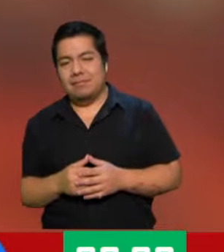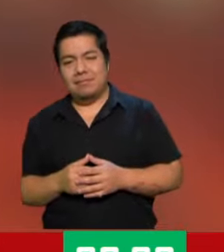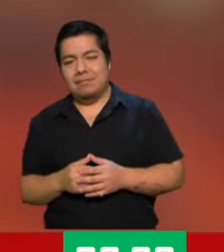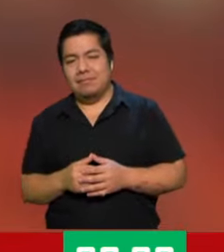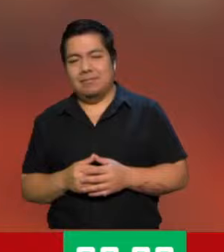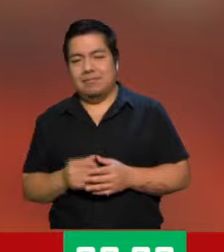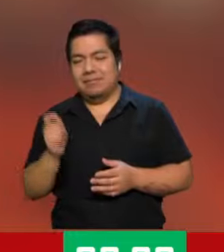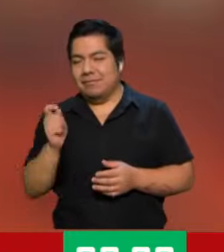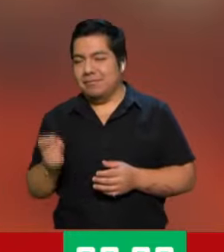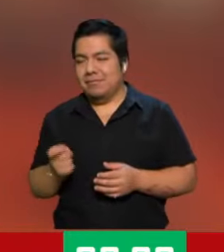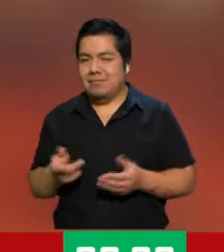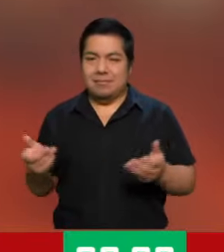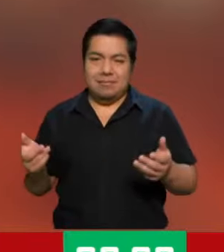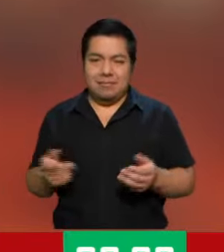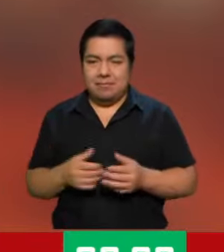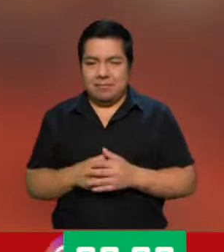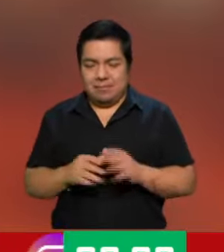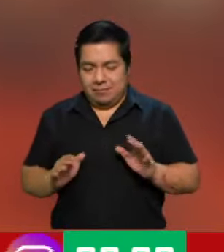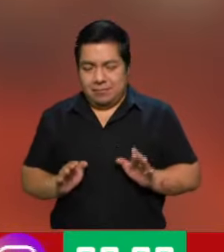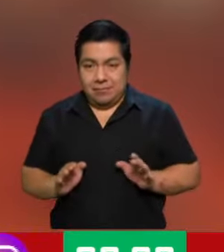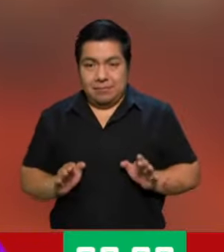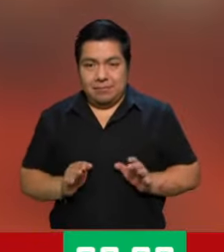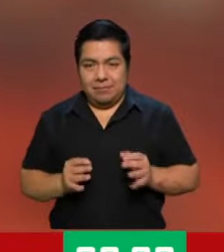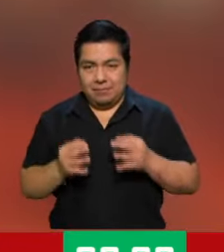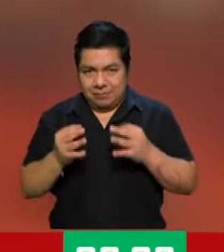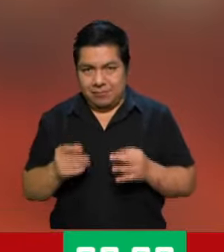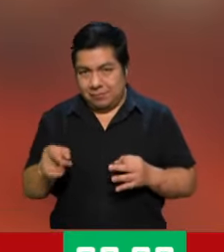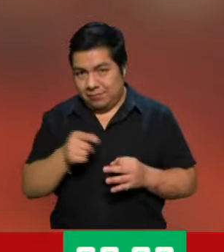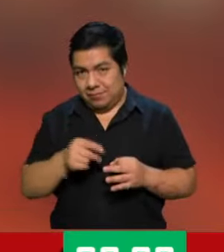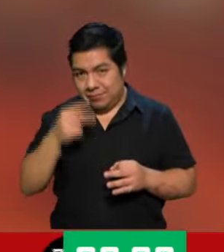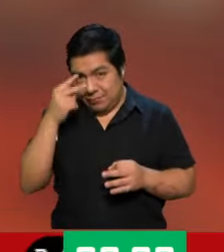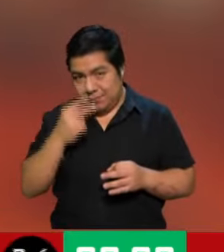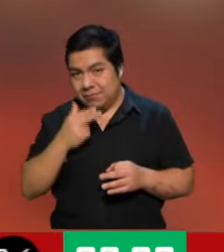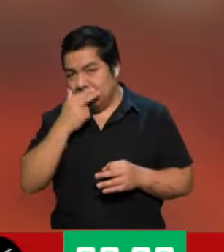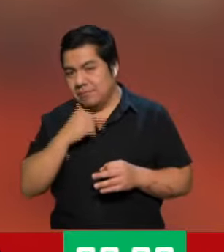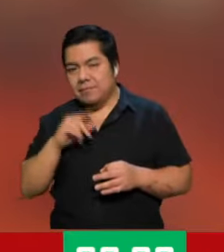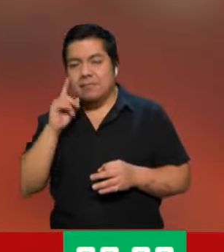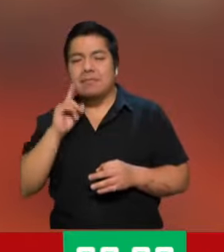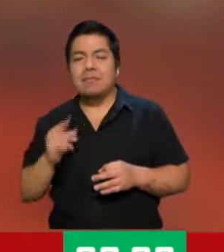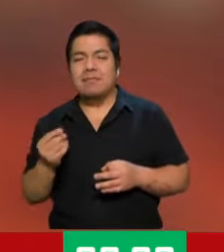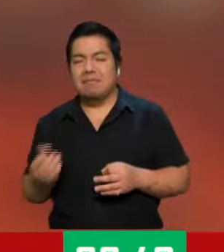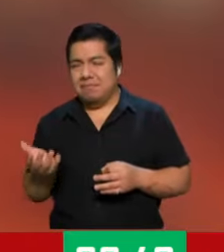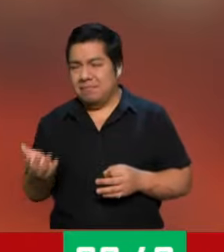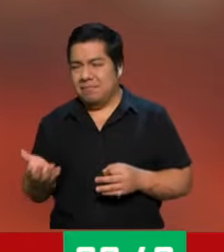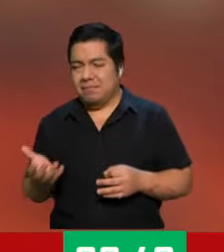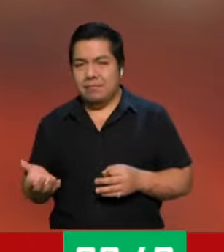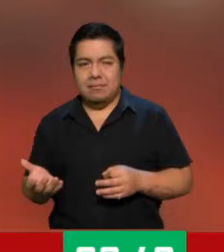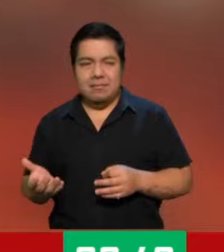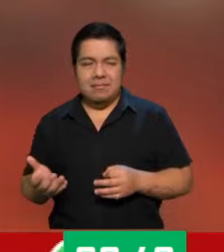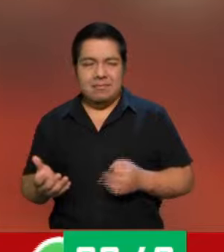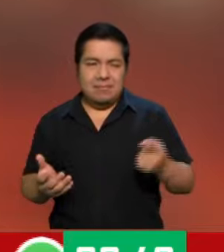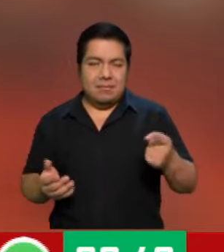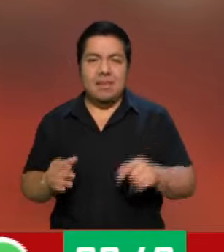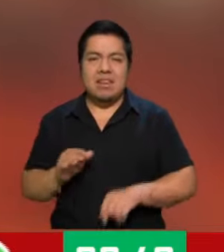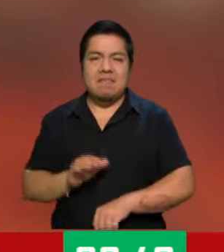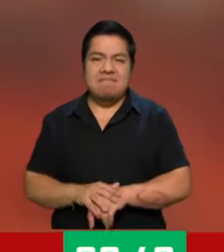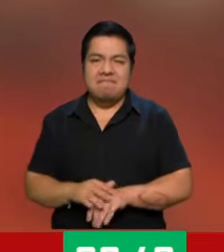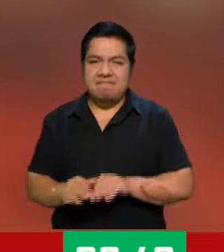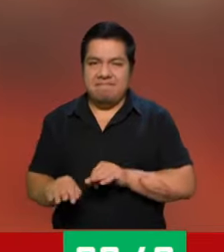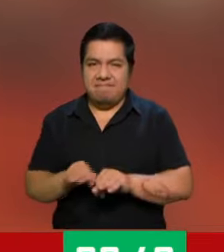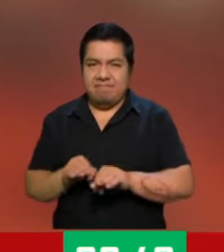¿Eso qué es? Pero los estereotipos son reales. Es que ustedes, los mexicanos, son muy huevones. Y... Ya quisiera, señor. Somos los que mantenemos